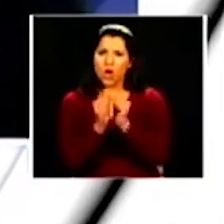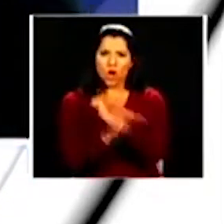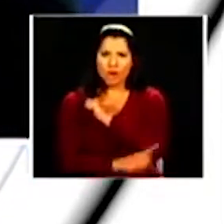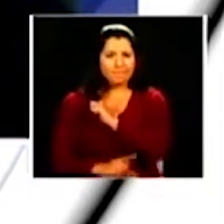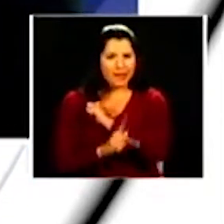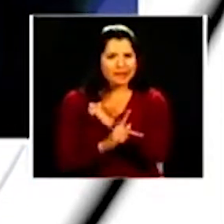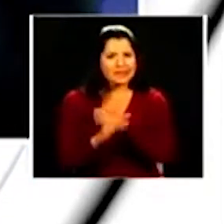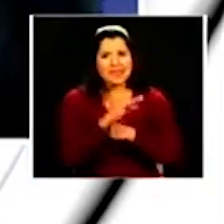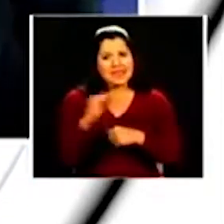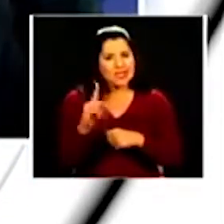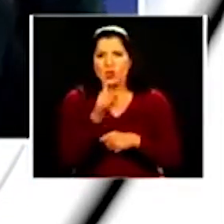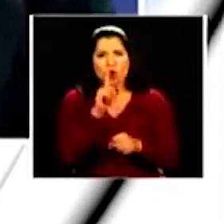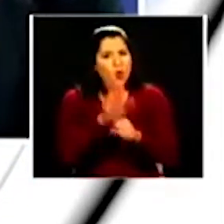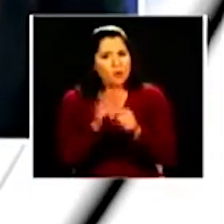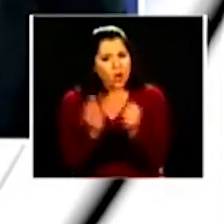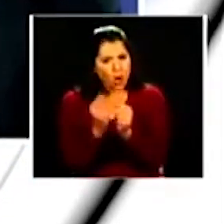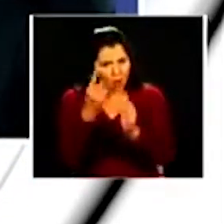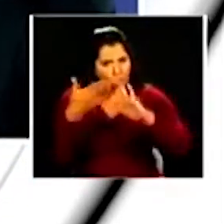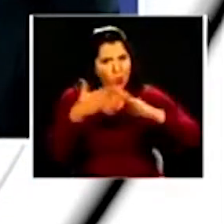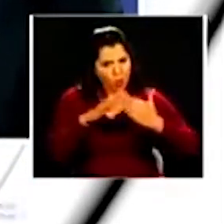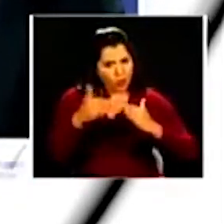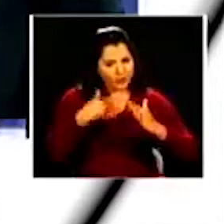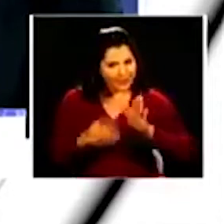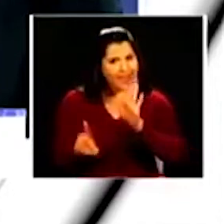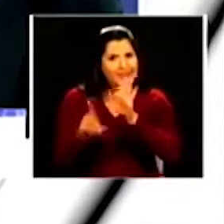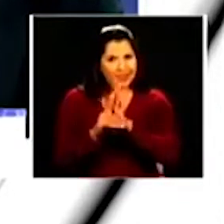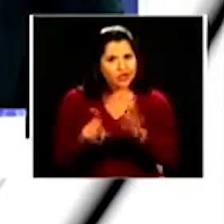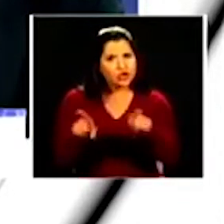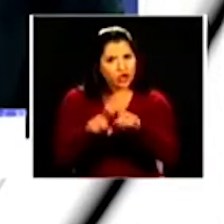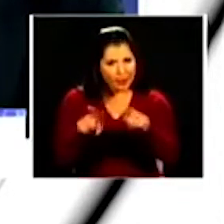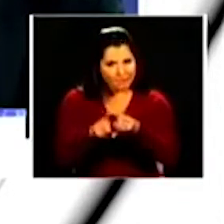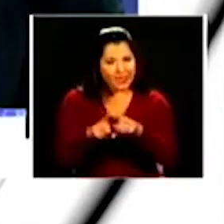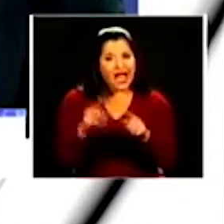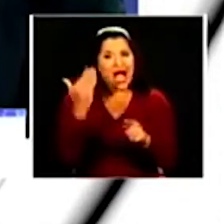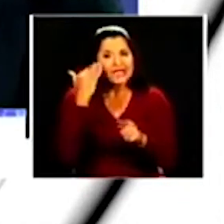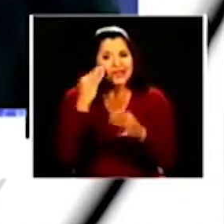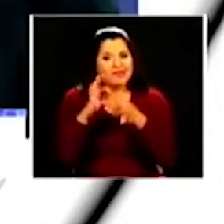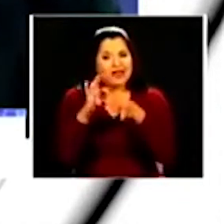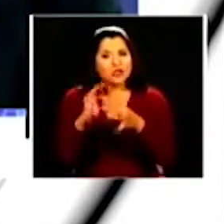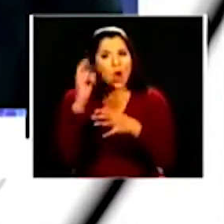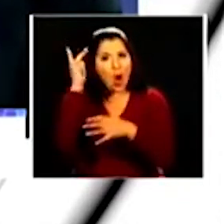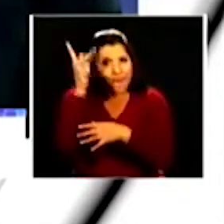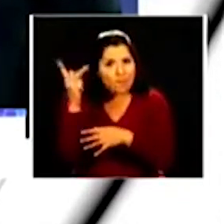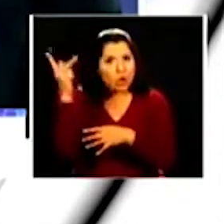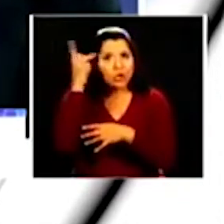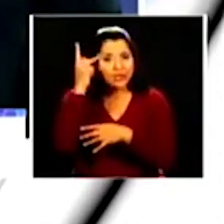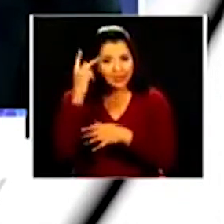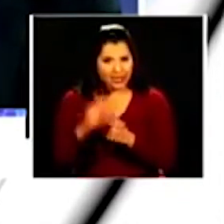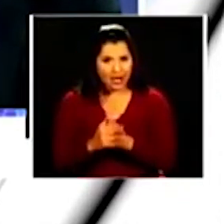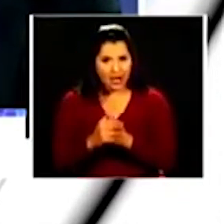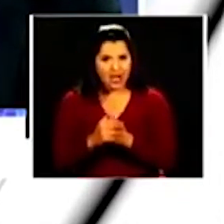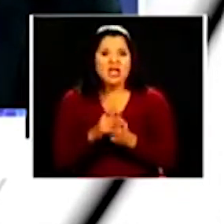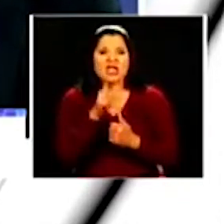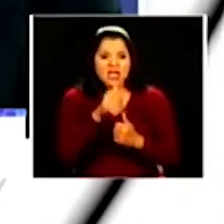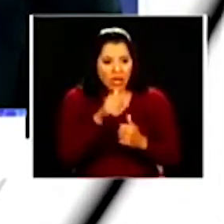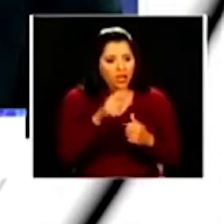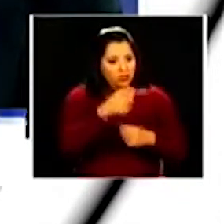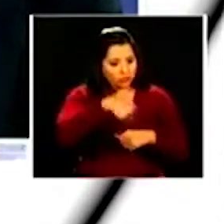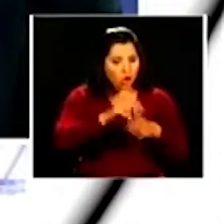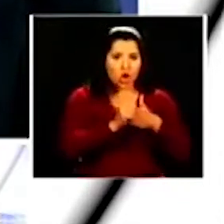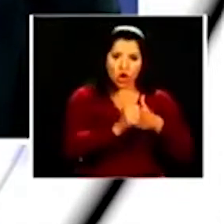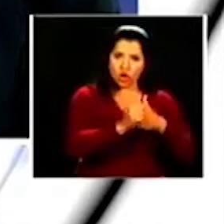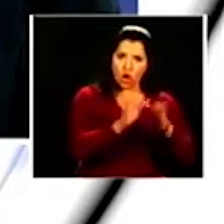a un pueblo que tiene derecho también a saber de política y opinar de política, como es el caso y en particular de los líderes de las